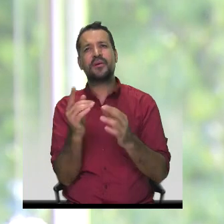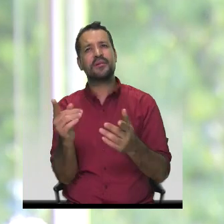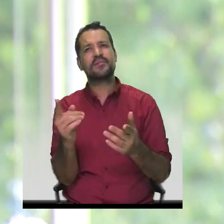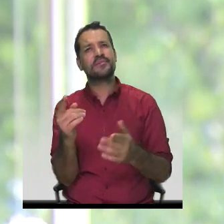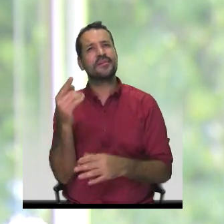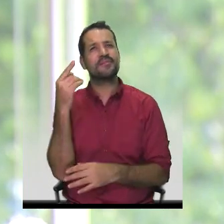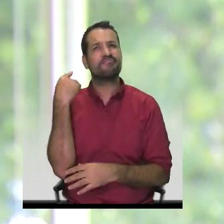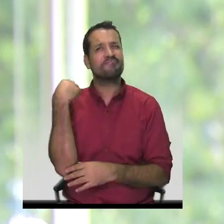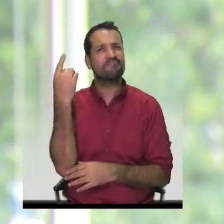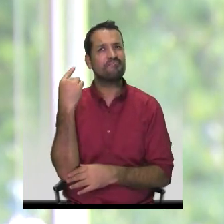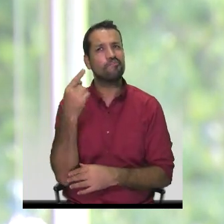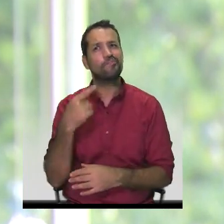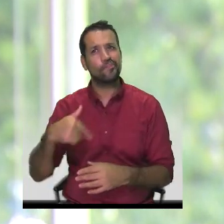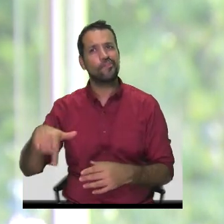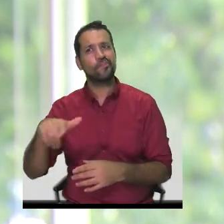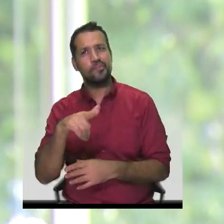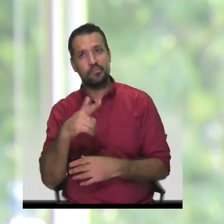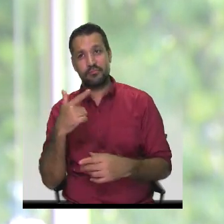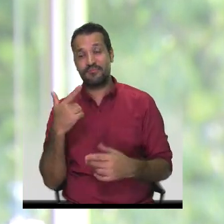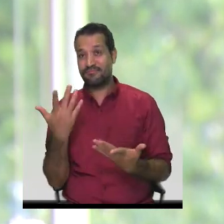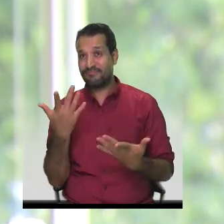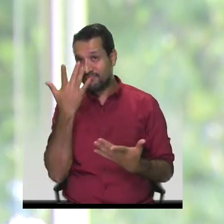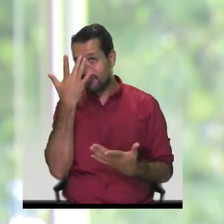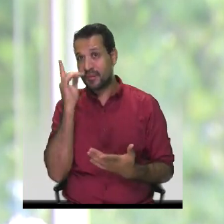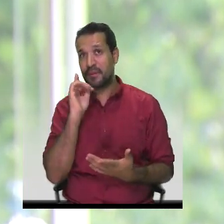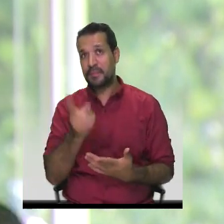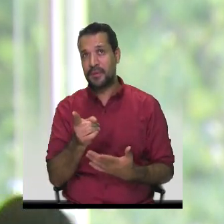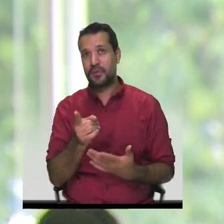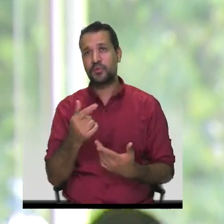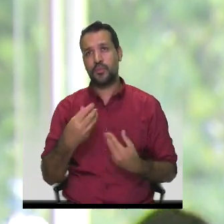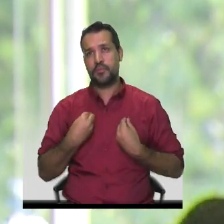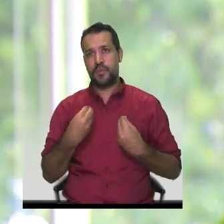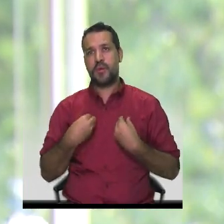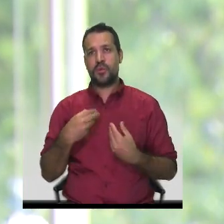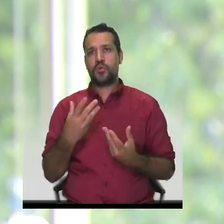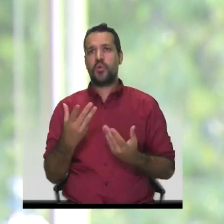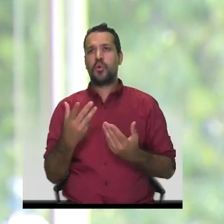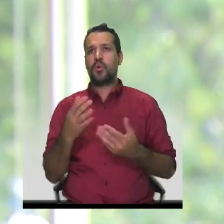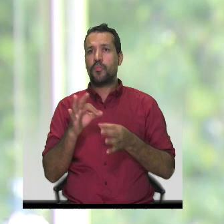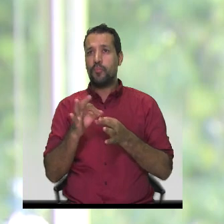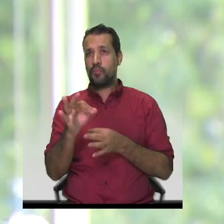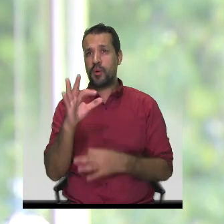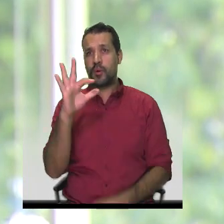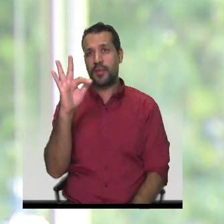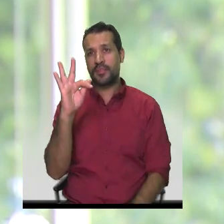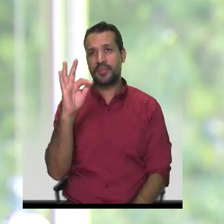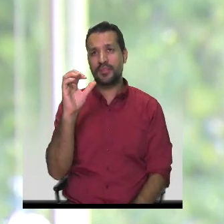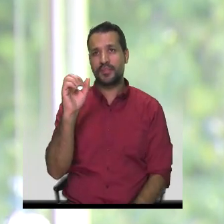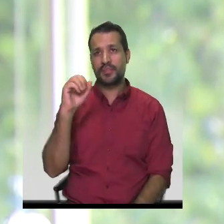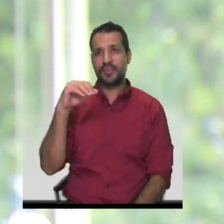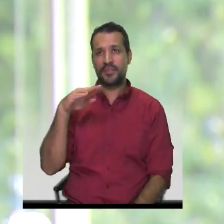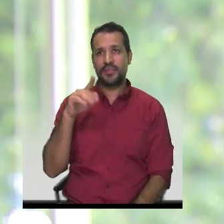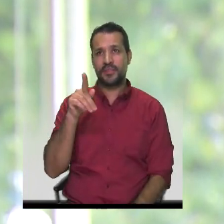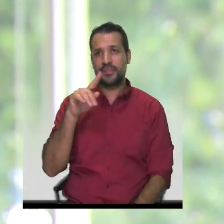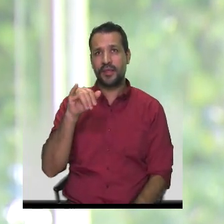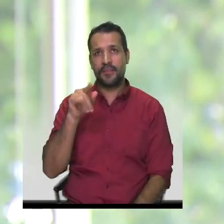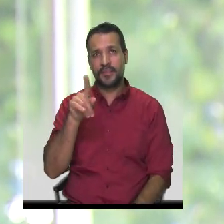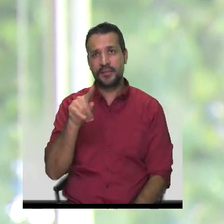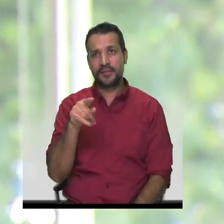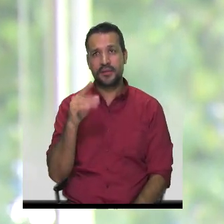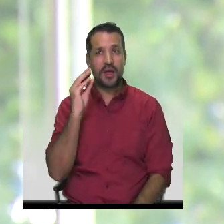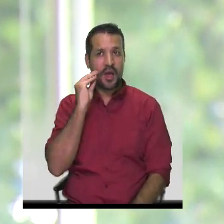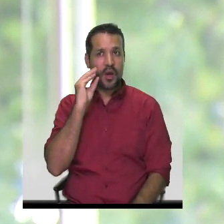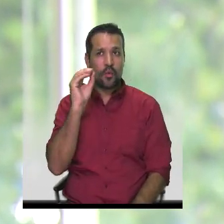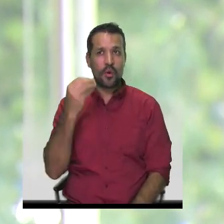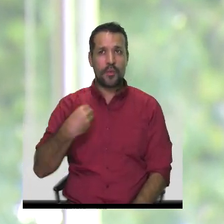Bueno, esto también es porque yo habito el municipio de Támesis y mis abuelos son de Jericó, y ahí hay